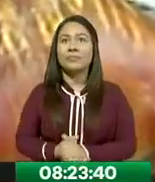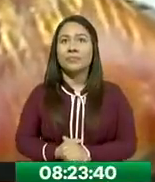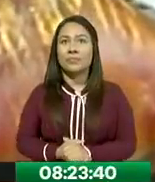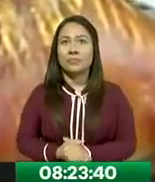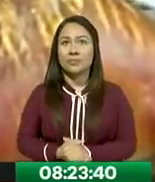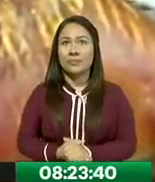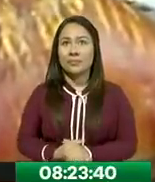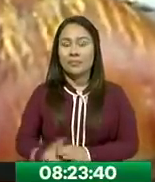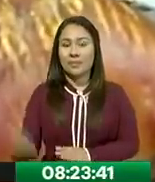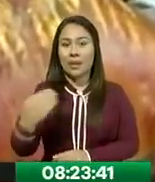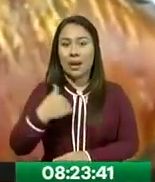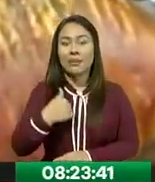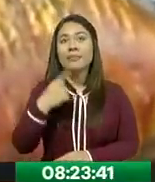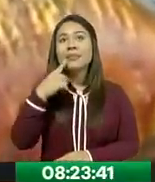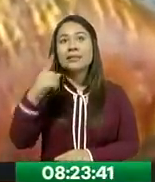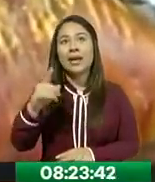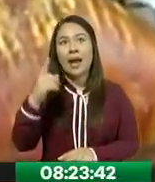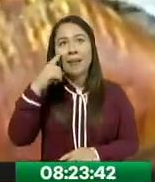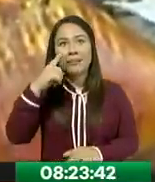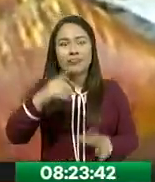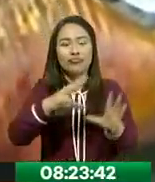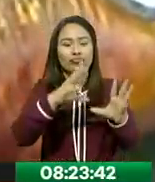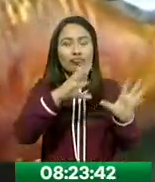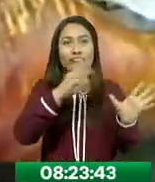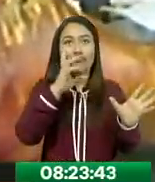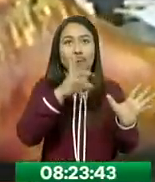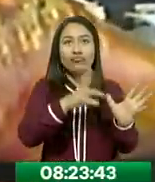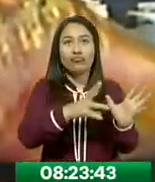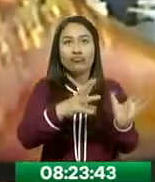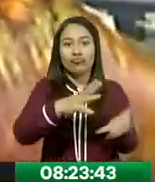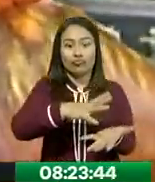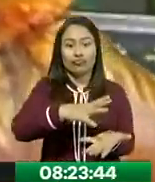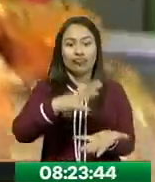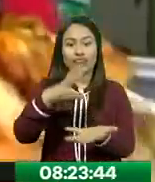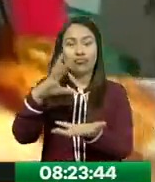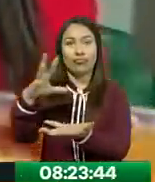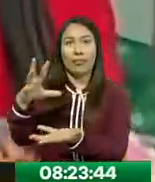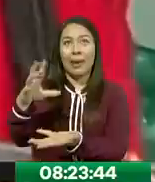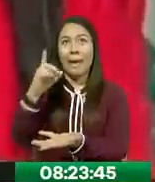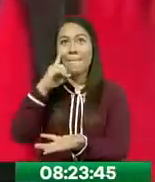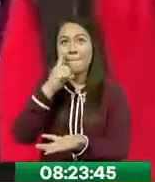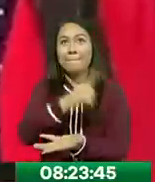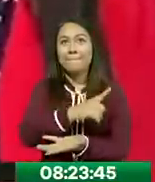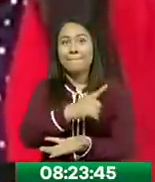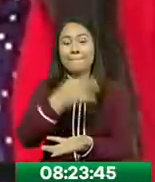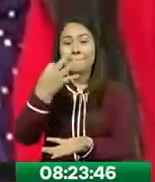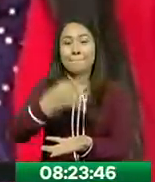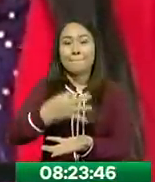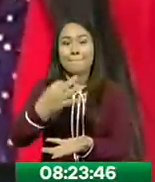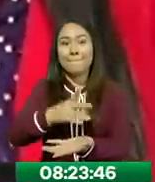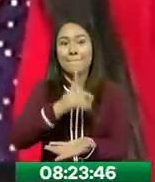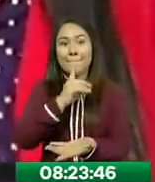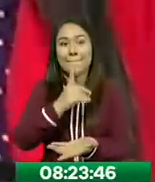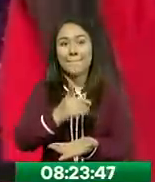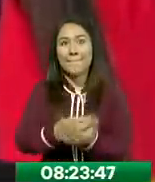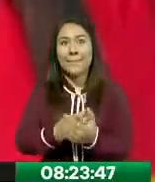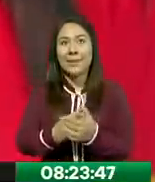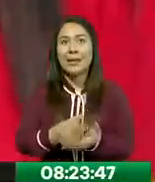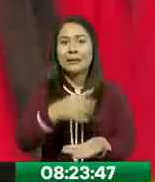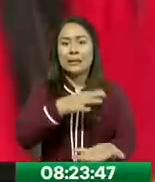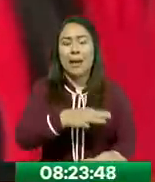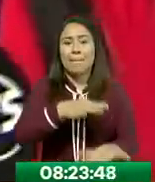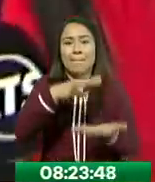piernita, va a recibir un descuento. Miren esto. Esto no es cuento, esta es la realidad. Oye, sí que